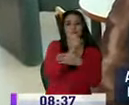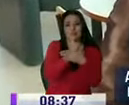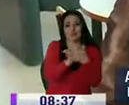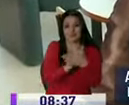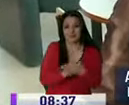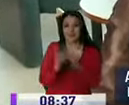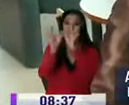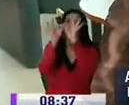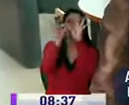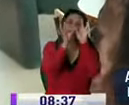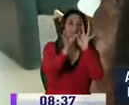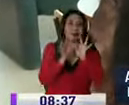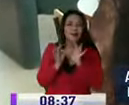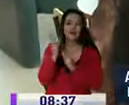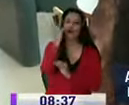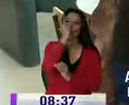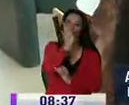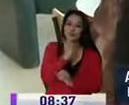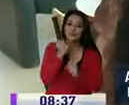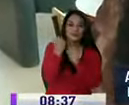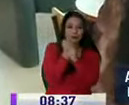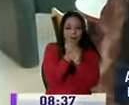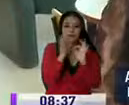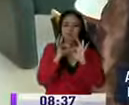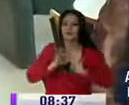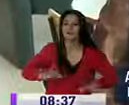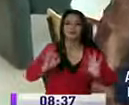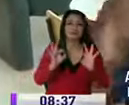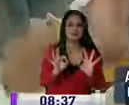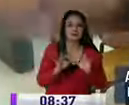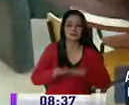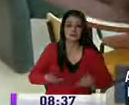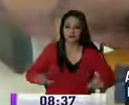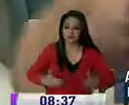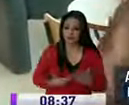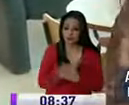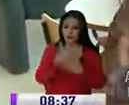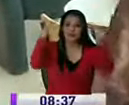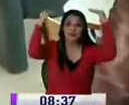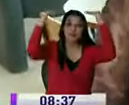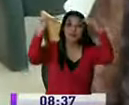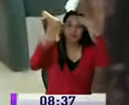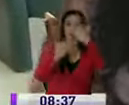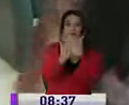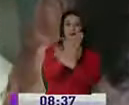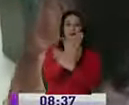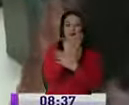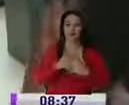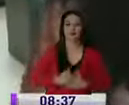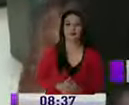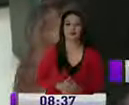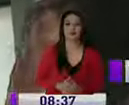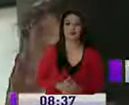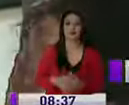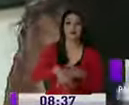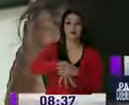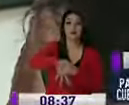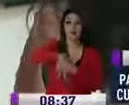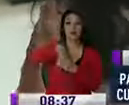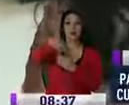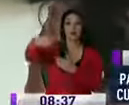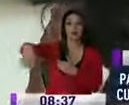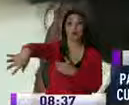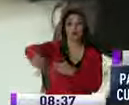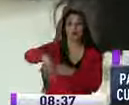hay mucho trabajo de reestructuración, pisos nuevos, techo nuevo, y la parte de fuera que están